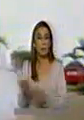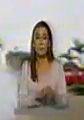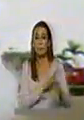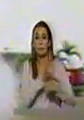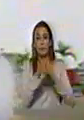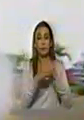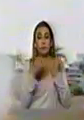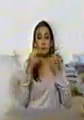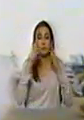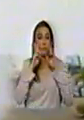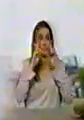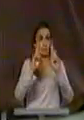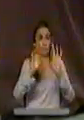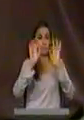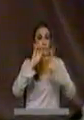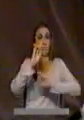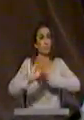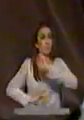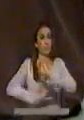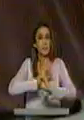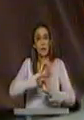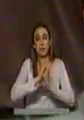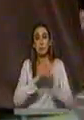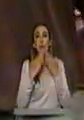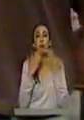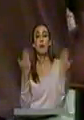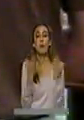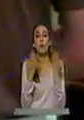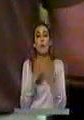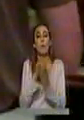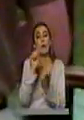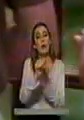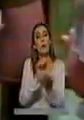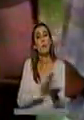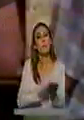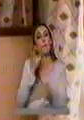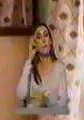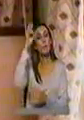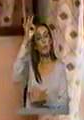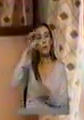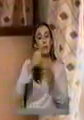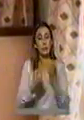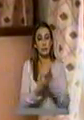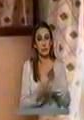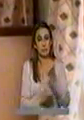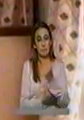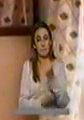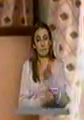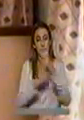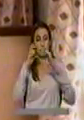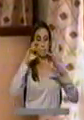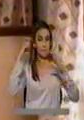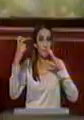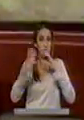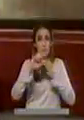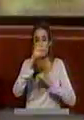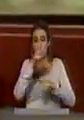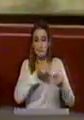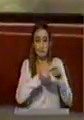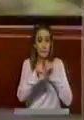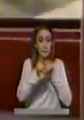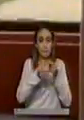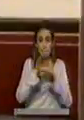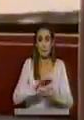recibido reconocimientos internacionales en esta materia, lo que le proyecta convertirse en una potencia turística y poder competir con destinos de otros países de la